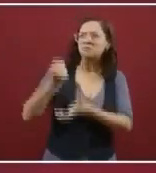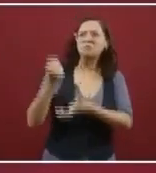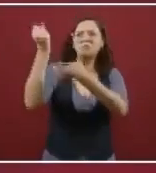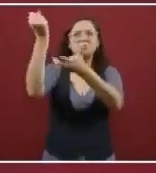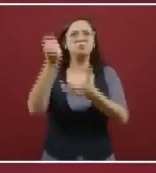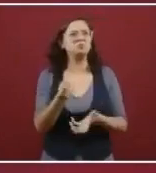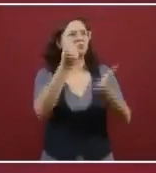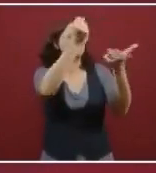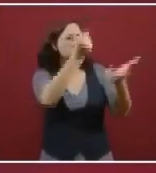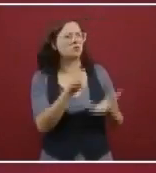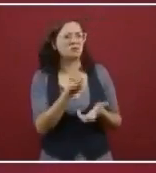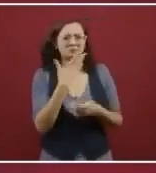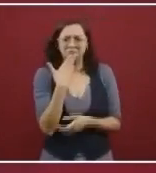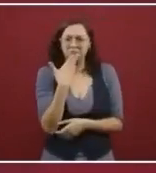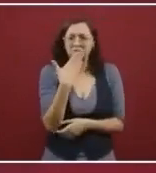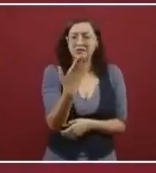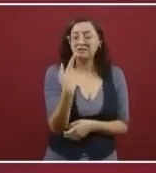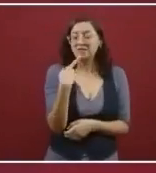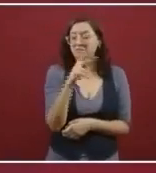lo más urgente